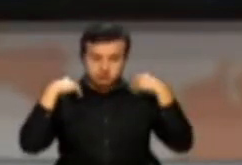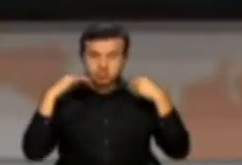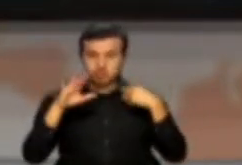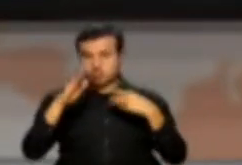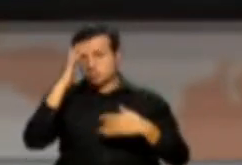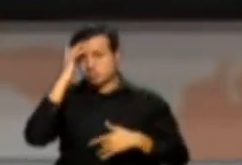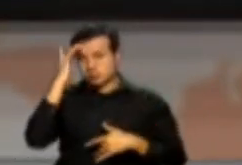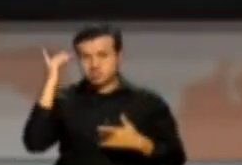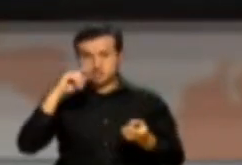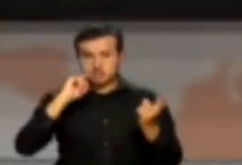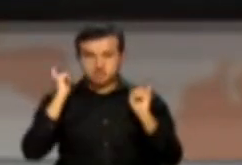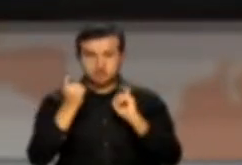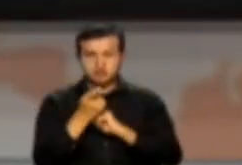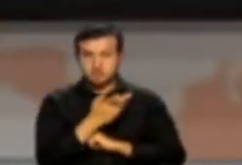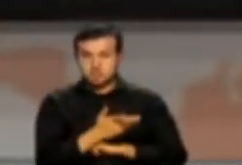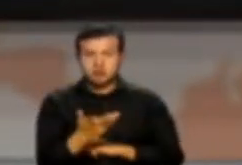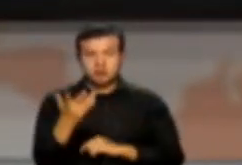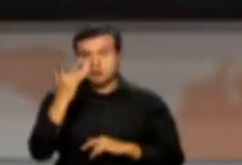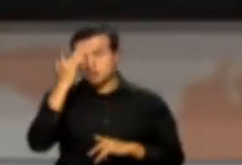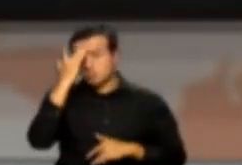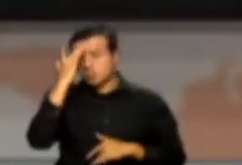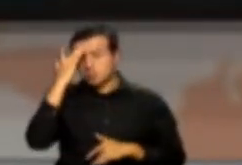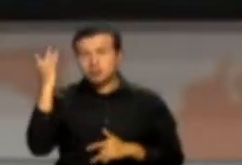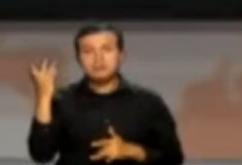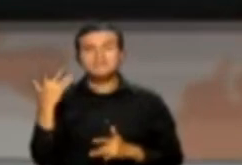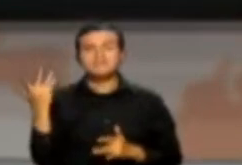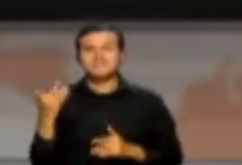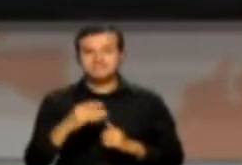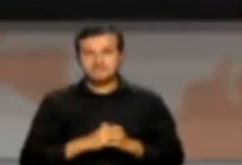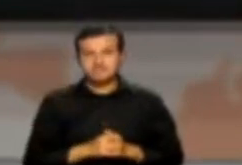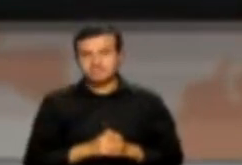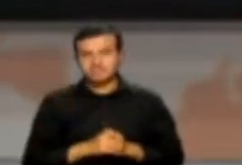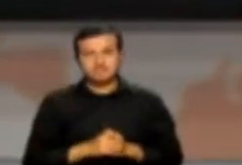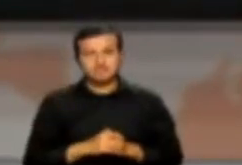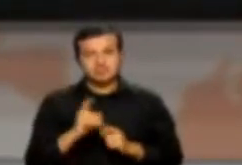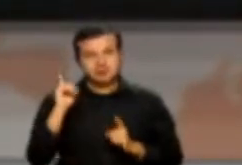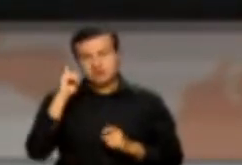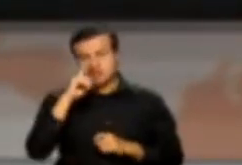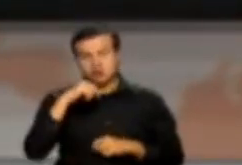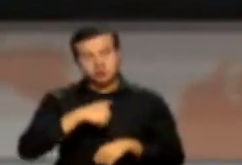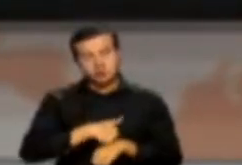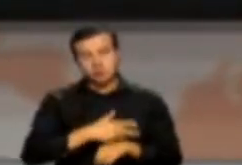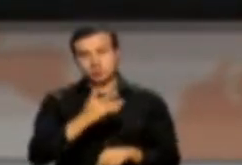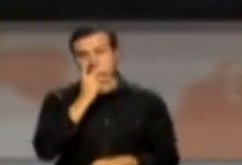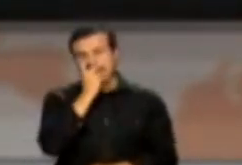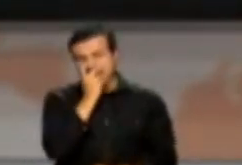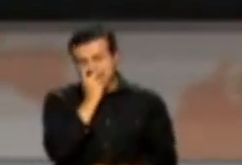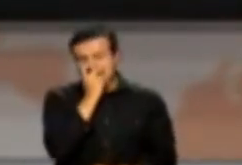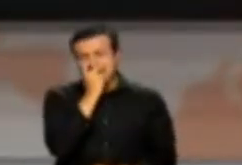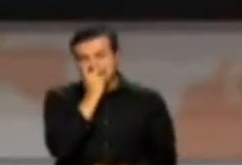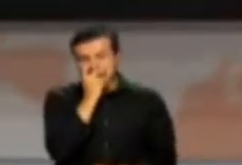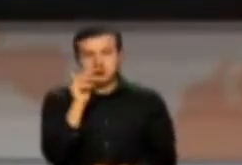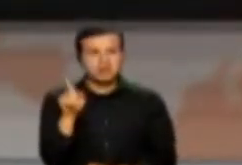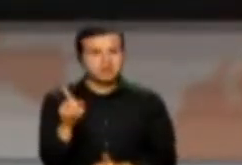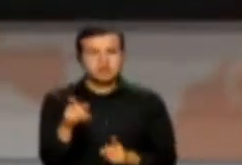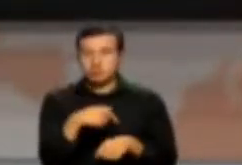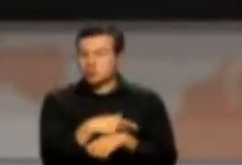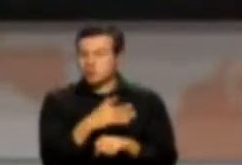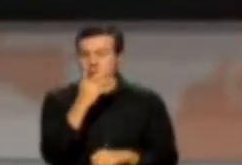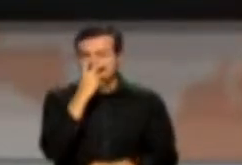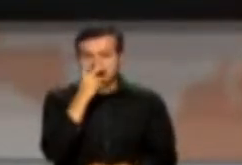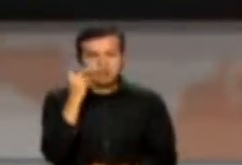tenía ella una patología la condena va a estar todo el día con oxígeno al no tener